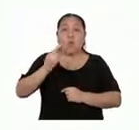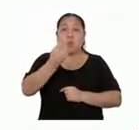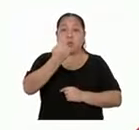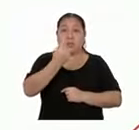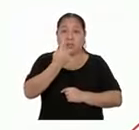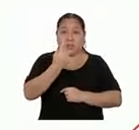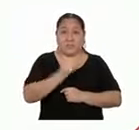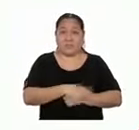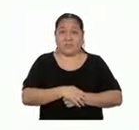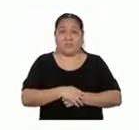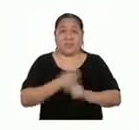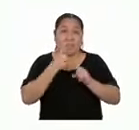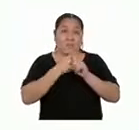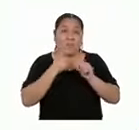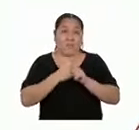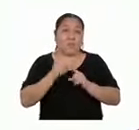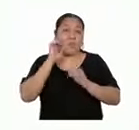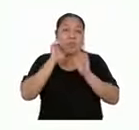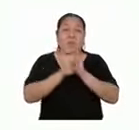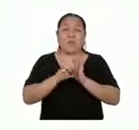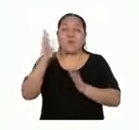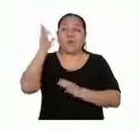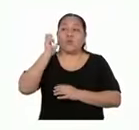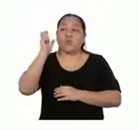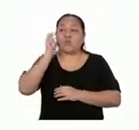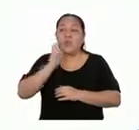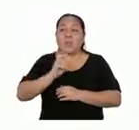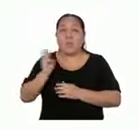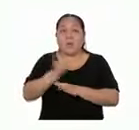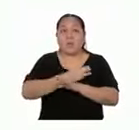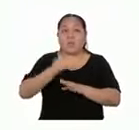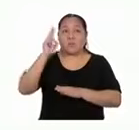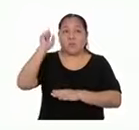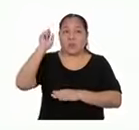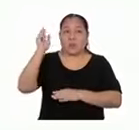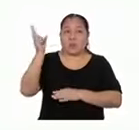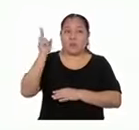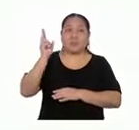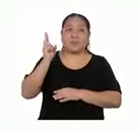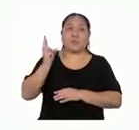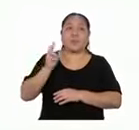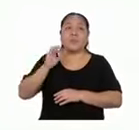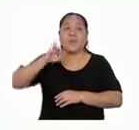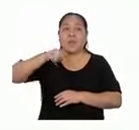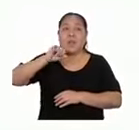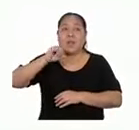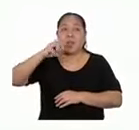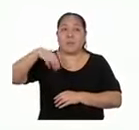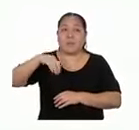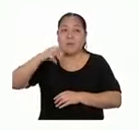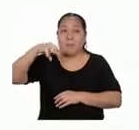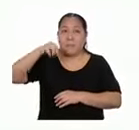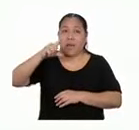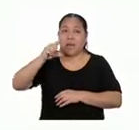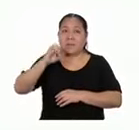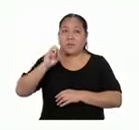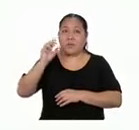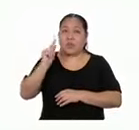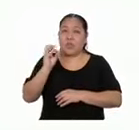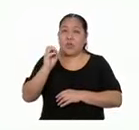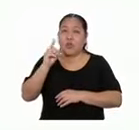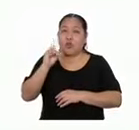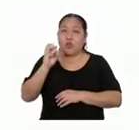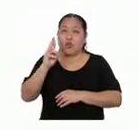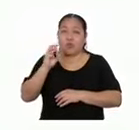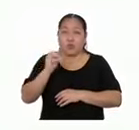inusual. Así, por ejemplo, escuchando la música de los maestros Jaime Guardia, Máximo Damián y Teodoro Gamboa, recordaba